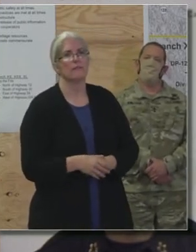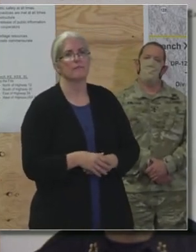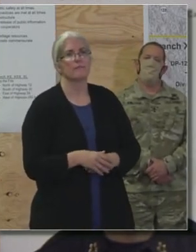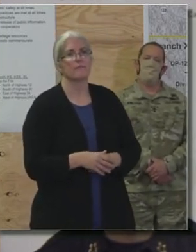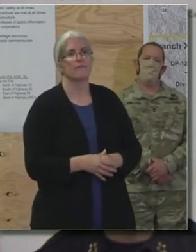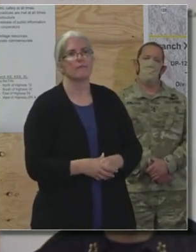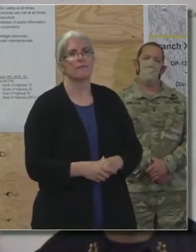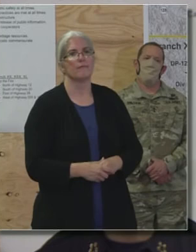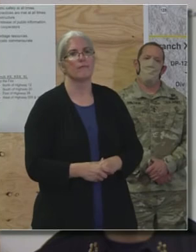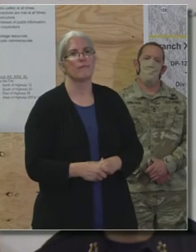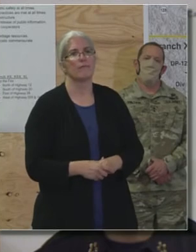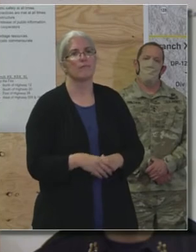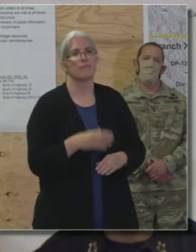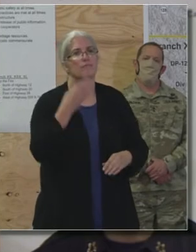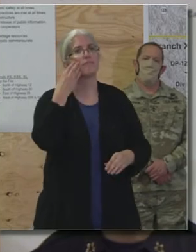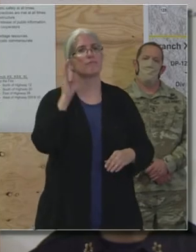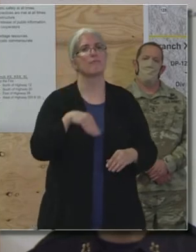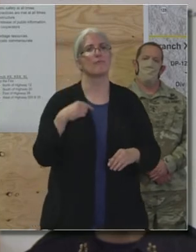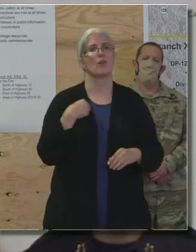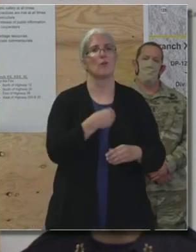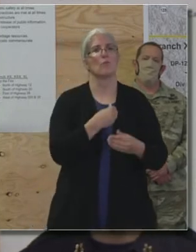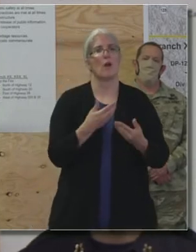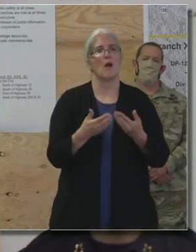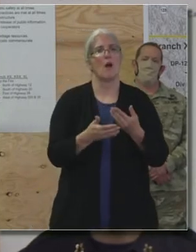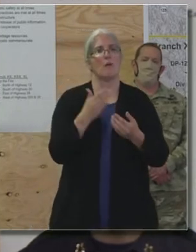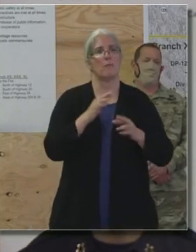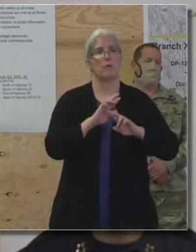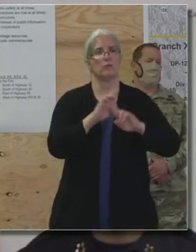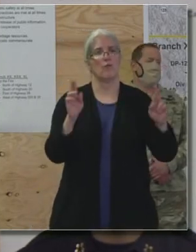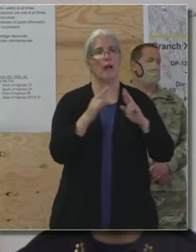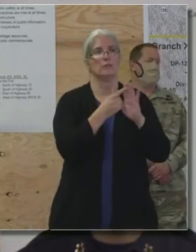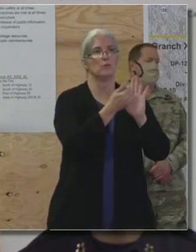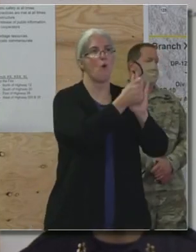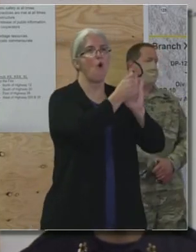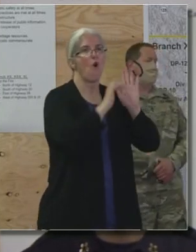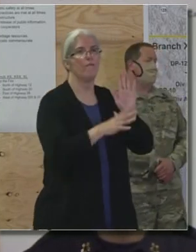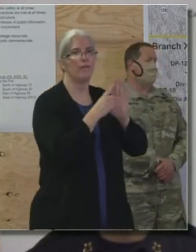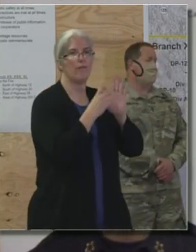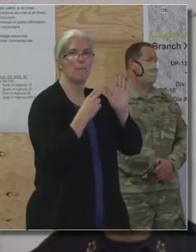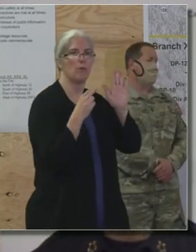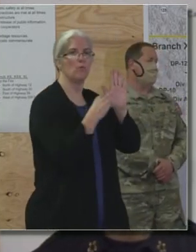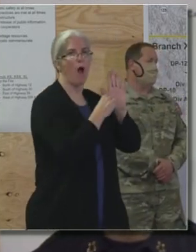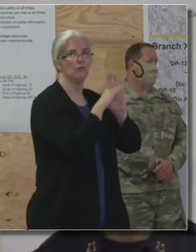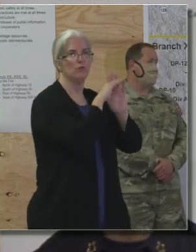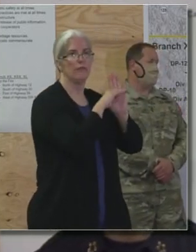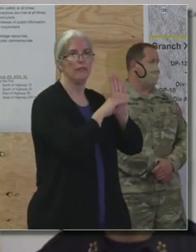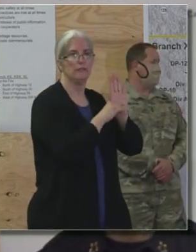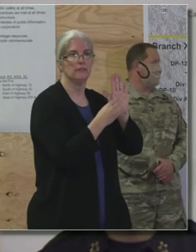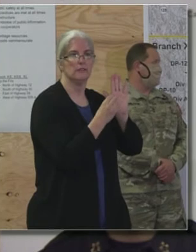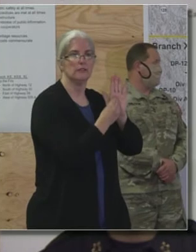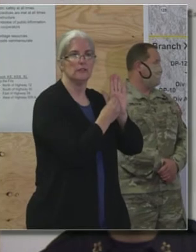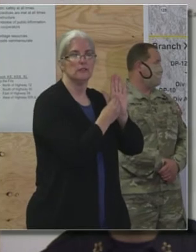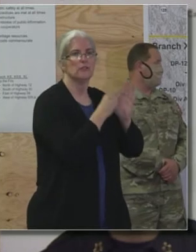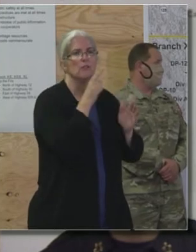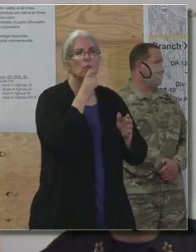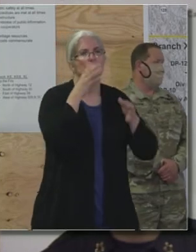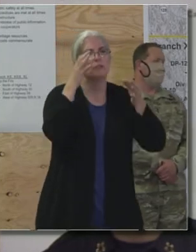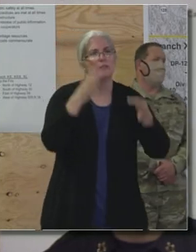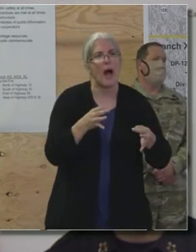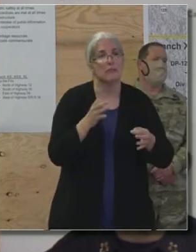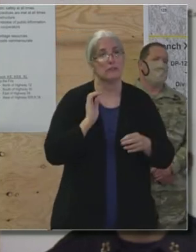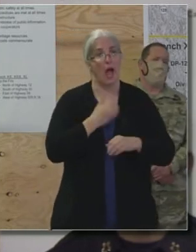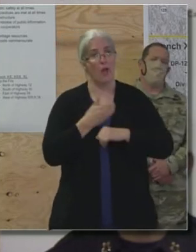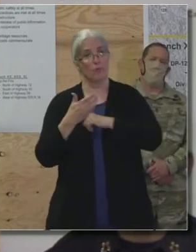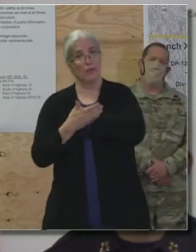pero se cuestiona cuáles datos es la estatal o el del condado la que toma la decisión y